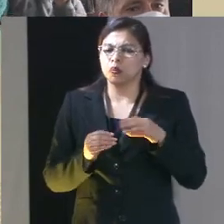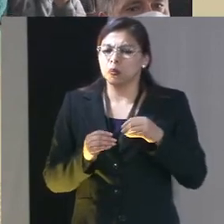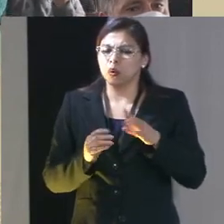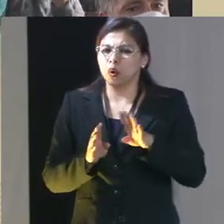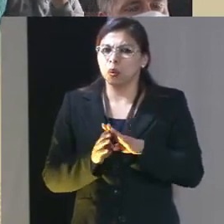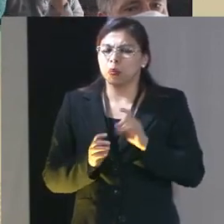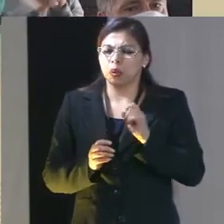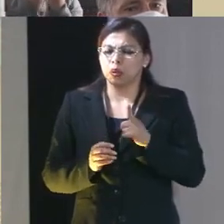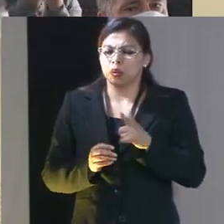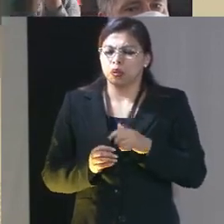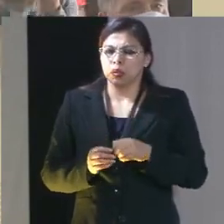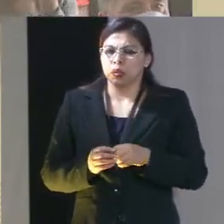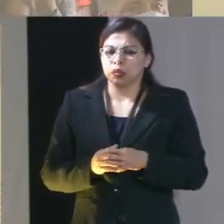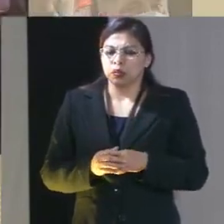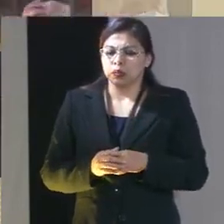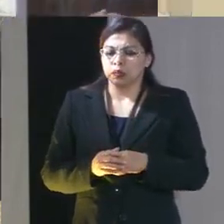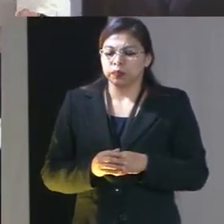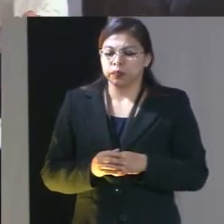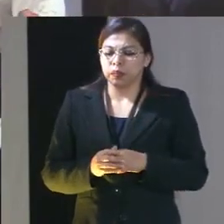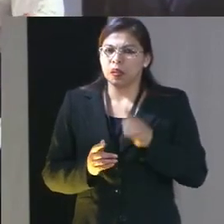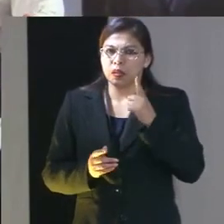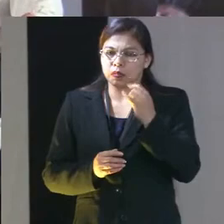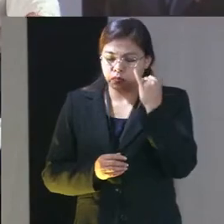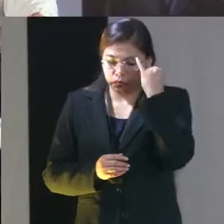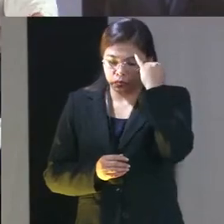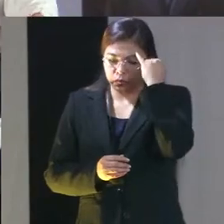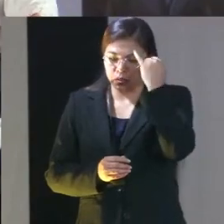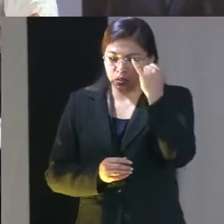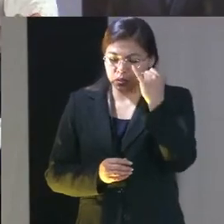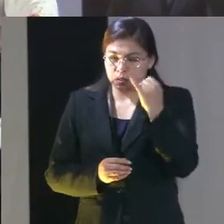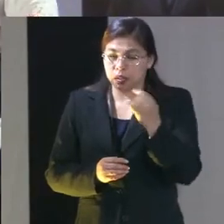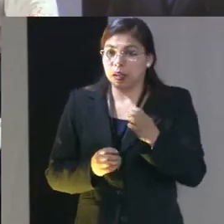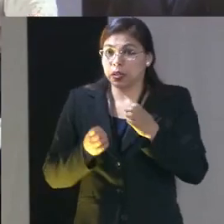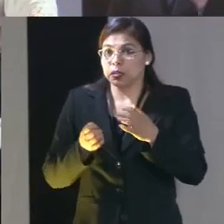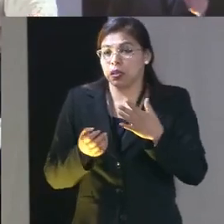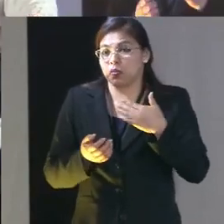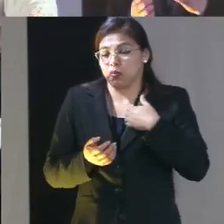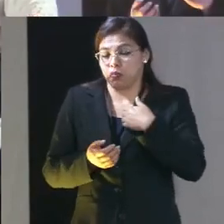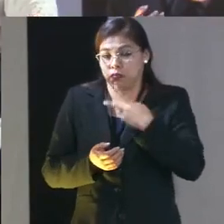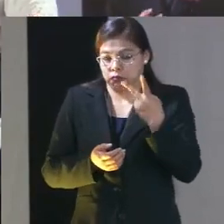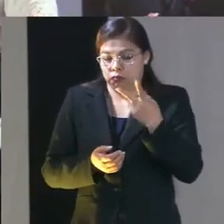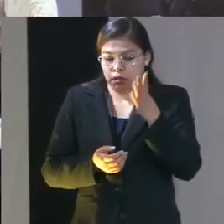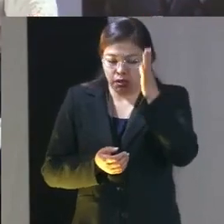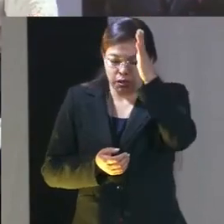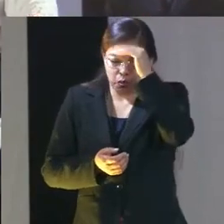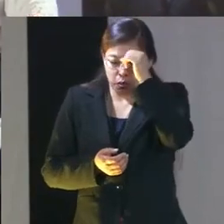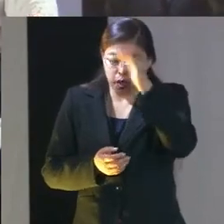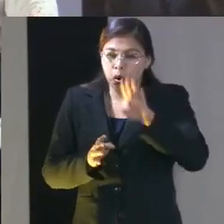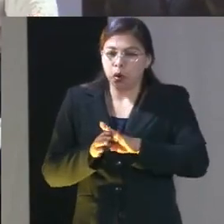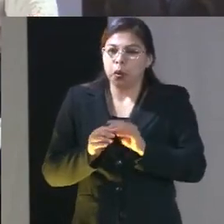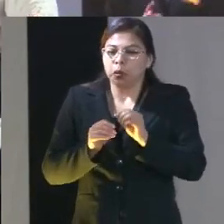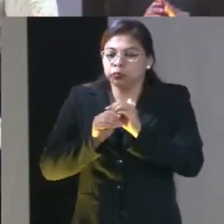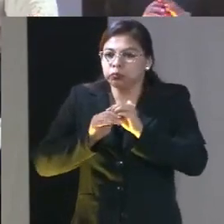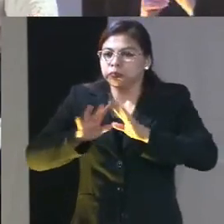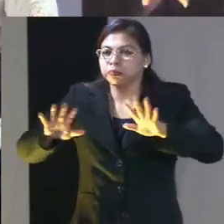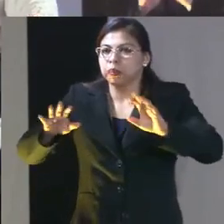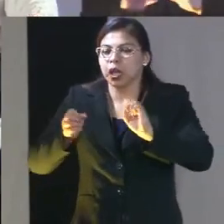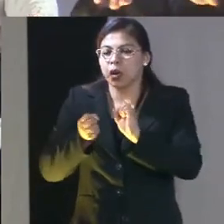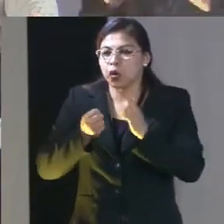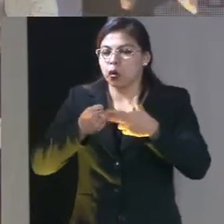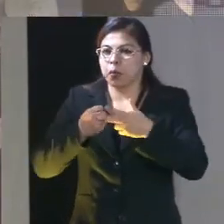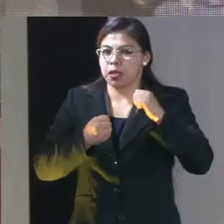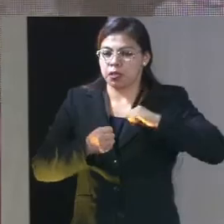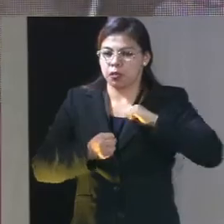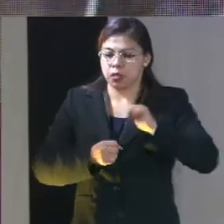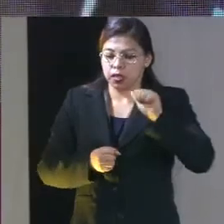Immanuel Wallerstein en la idea en la que estoy de acuerdo de que la expansión europea del siglo